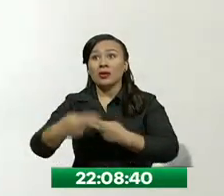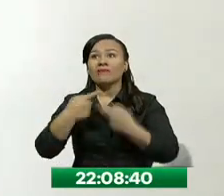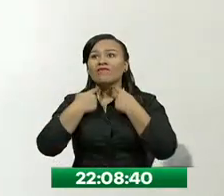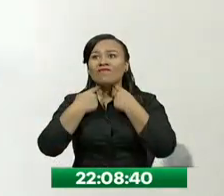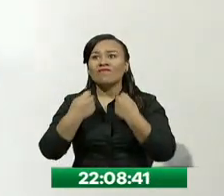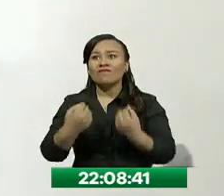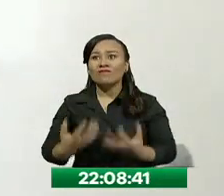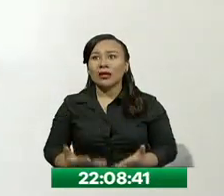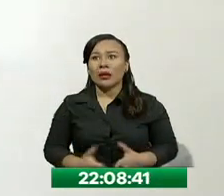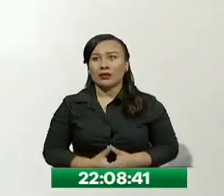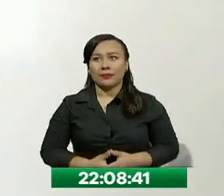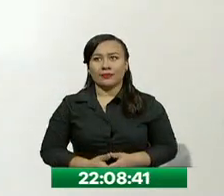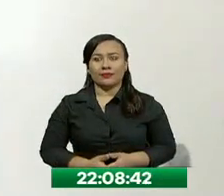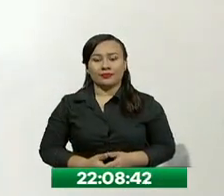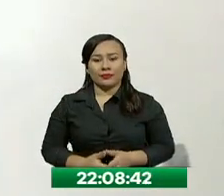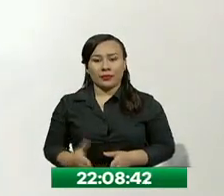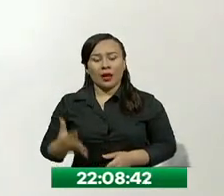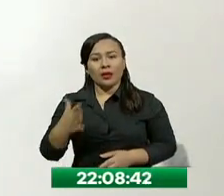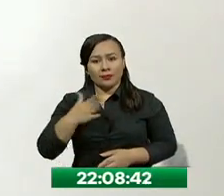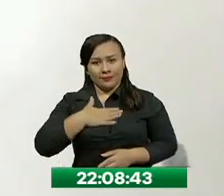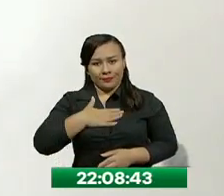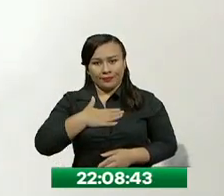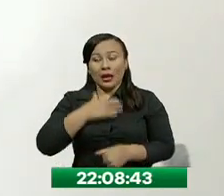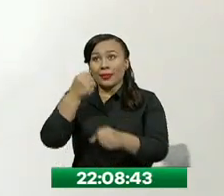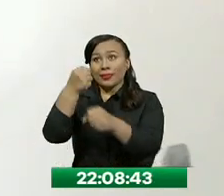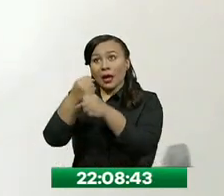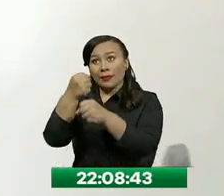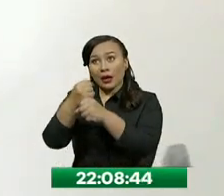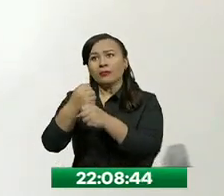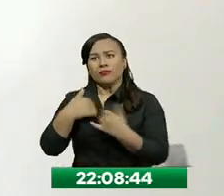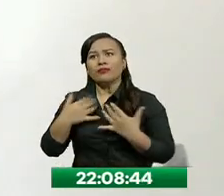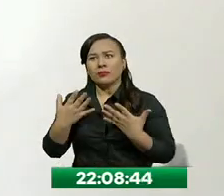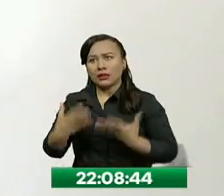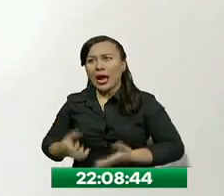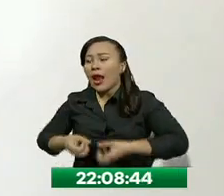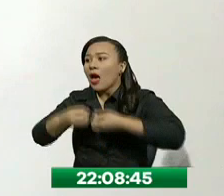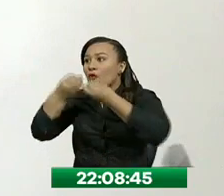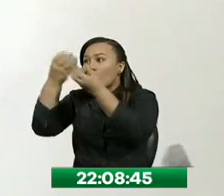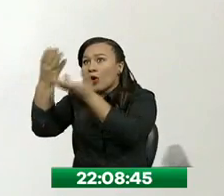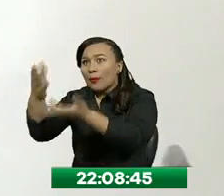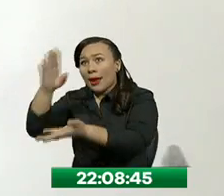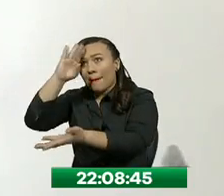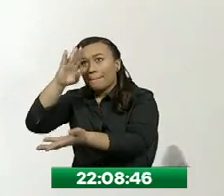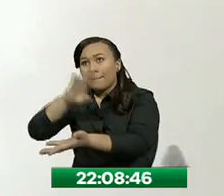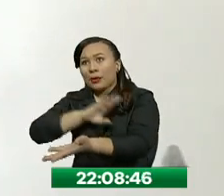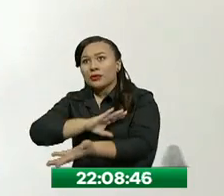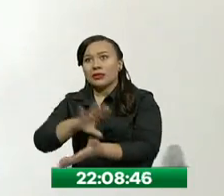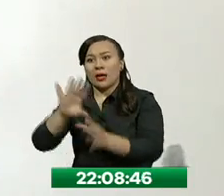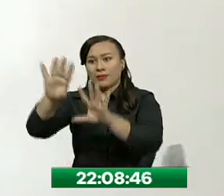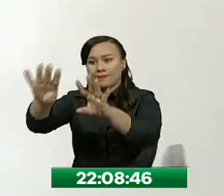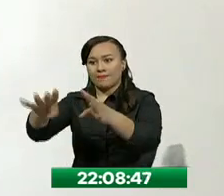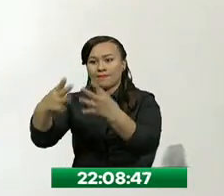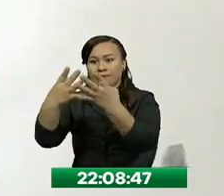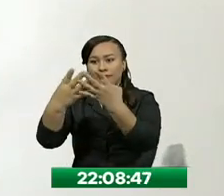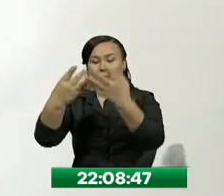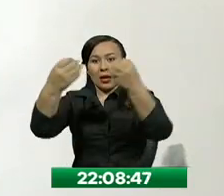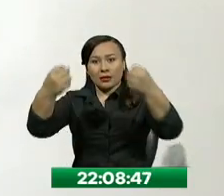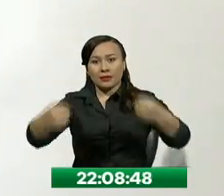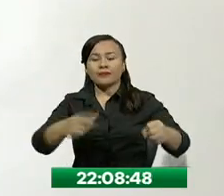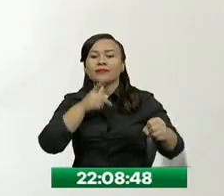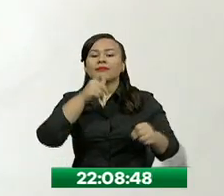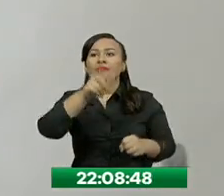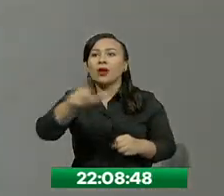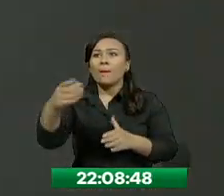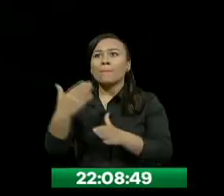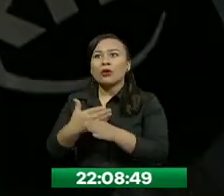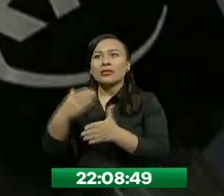perjudicados. Colaborando con la Policía Nacional podemos lograr los resultados que hemos logrado, poner tras las rejas a estos delincuentes que acechan la